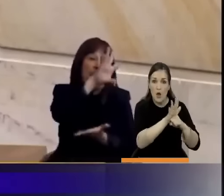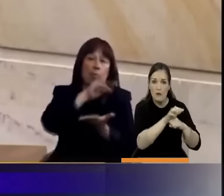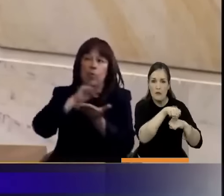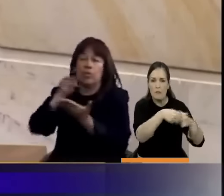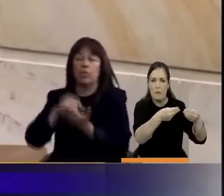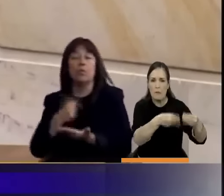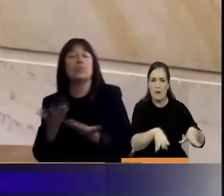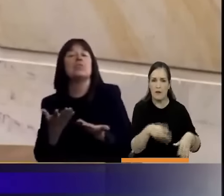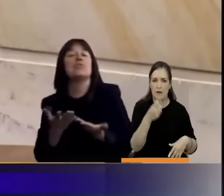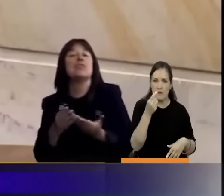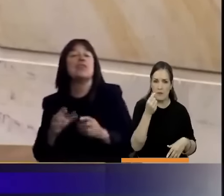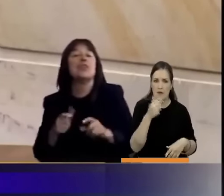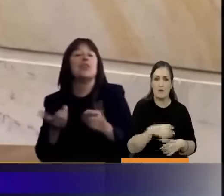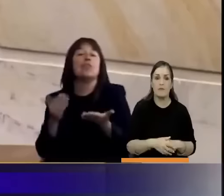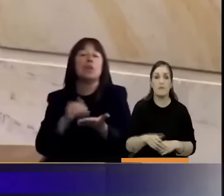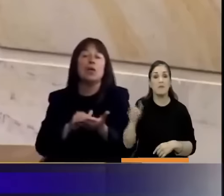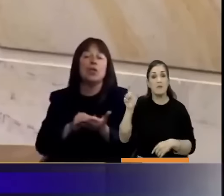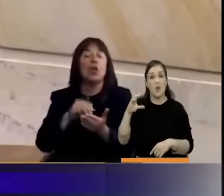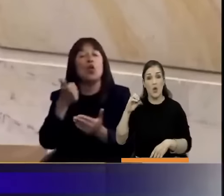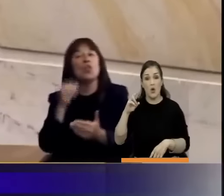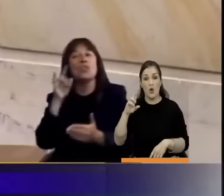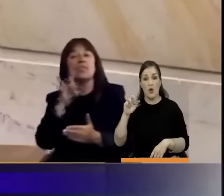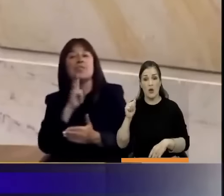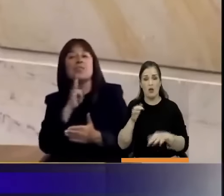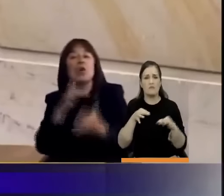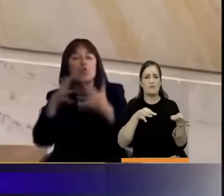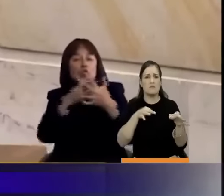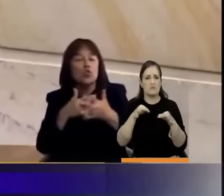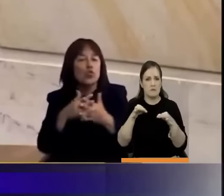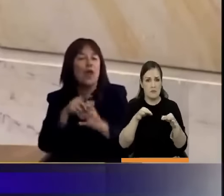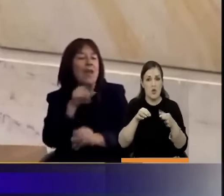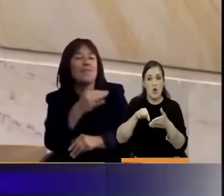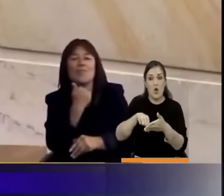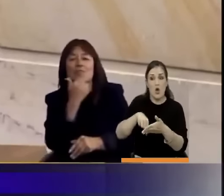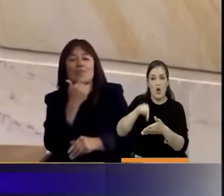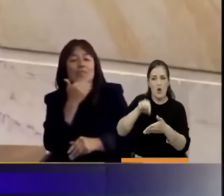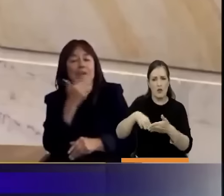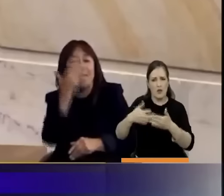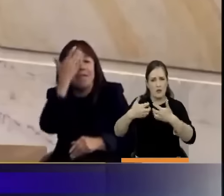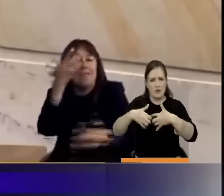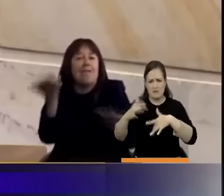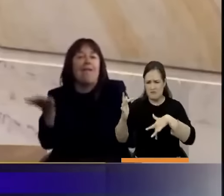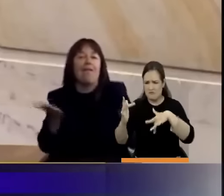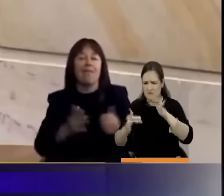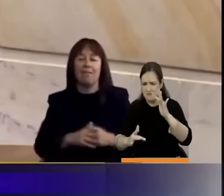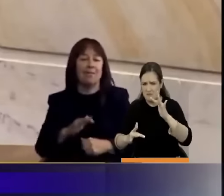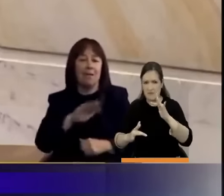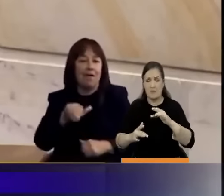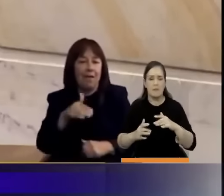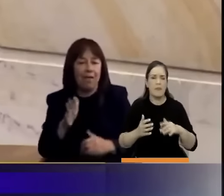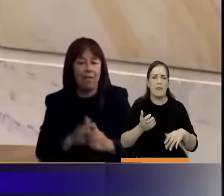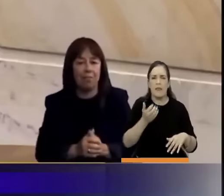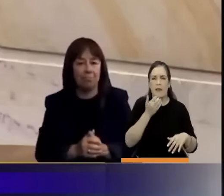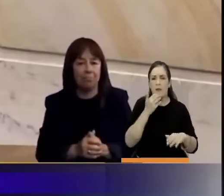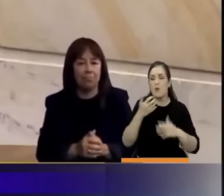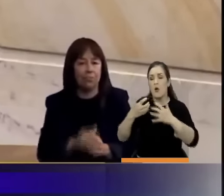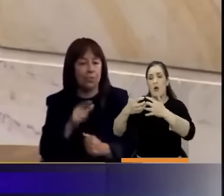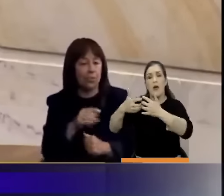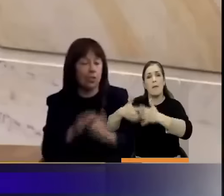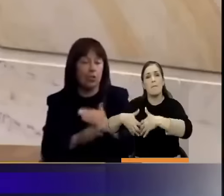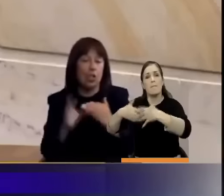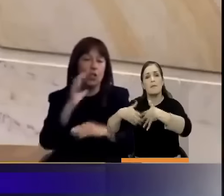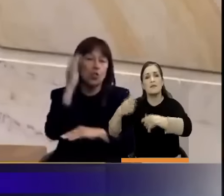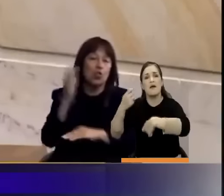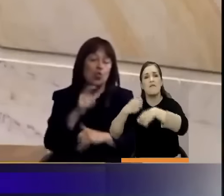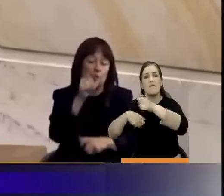Durante la sesión, Correa detalló cómo se habrían contratado empresas no idóneas, incluyendo algunas dedicadas a la venta